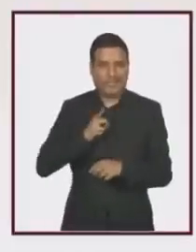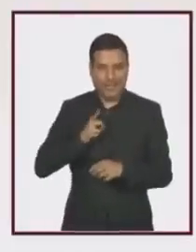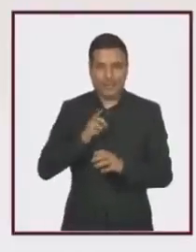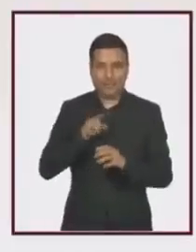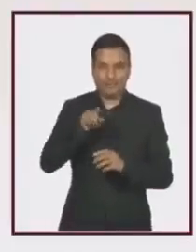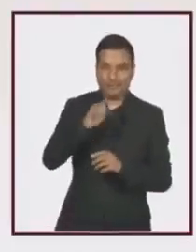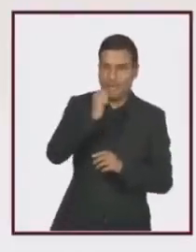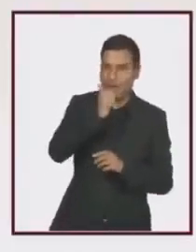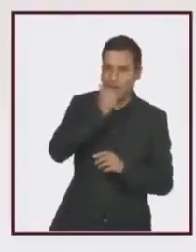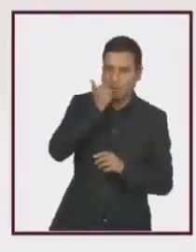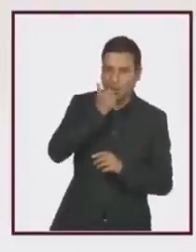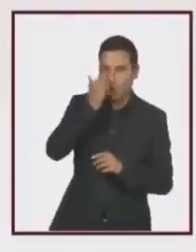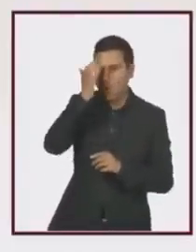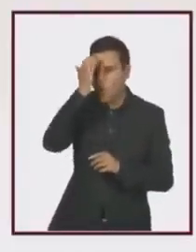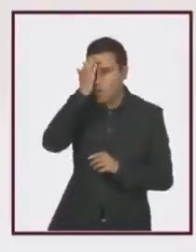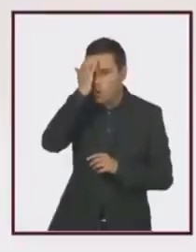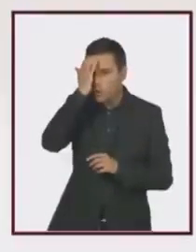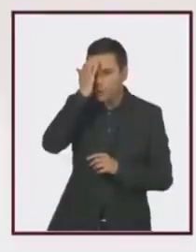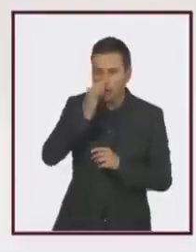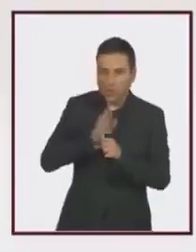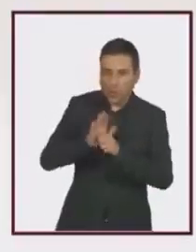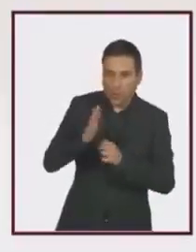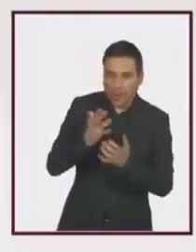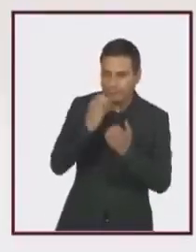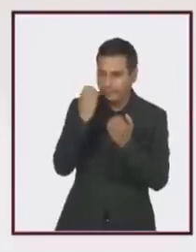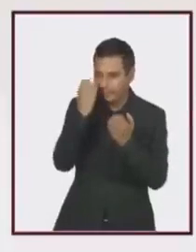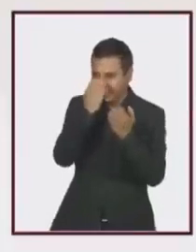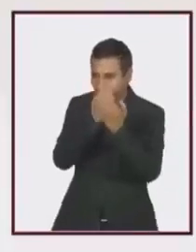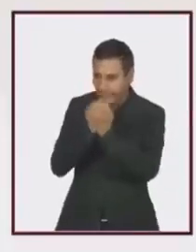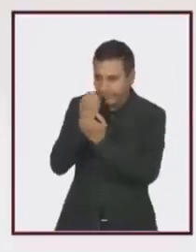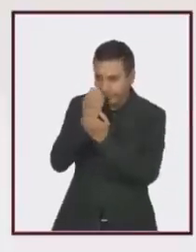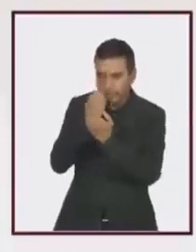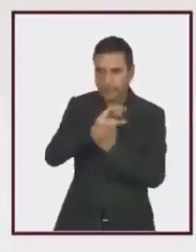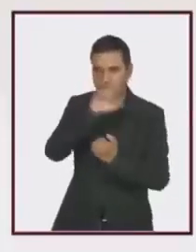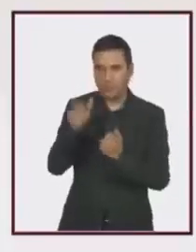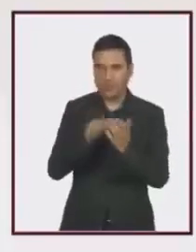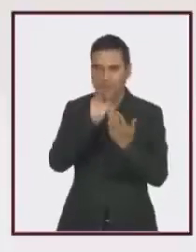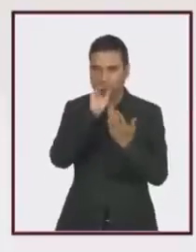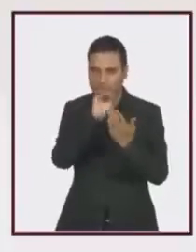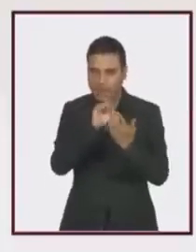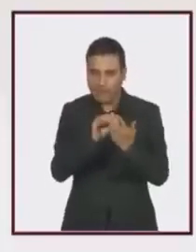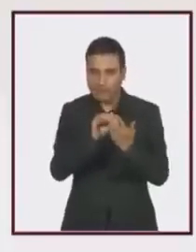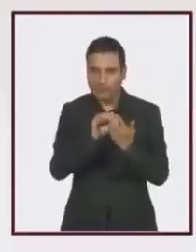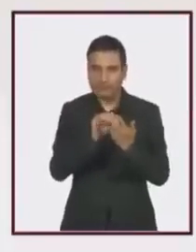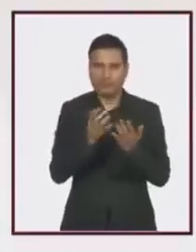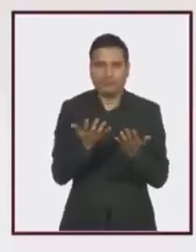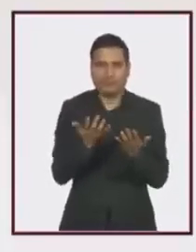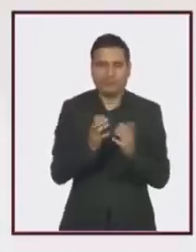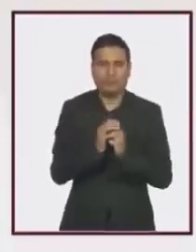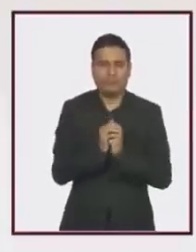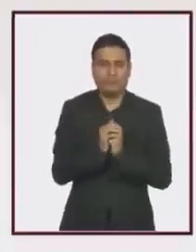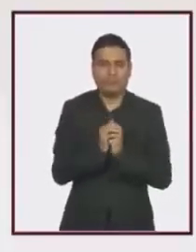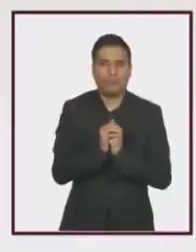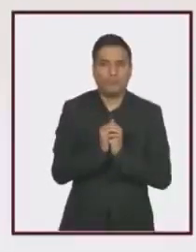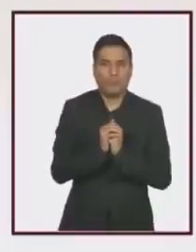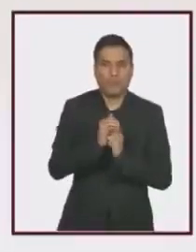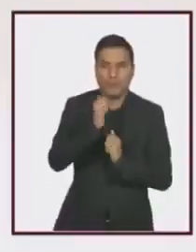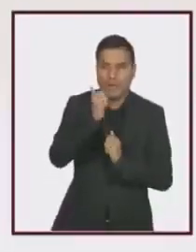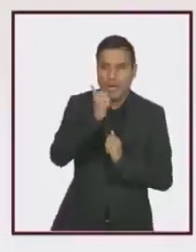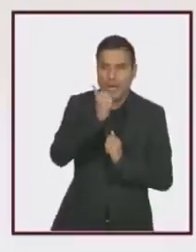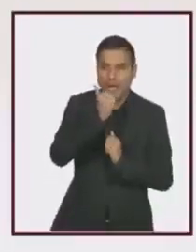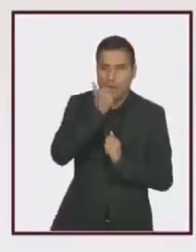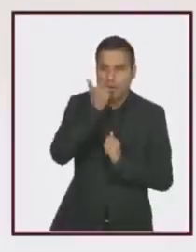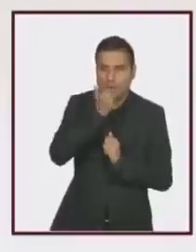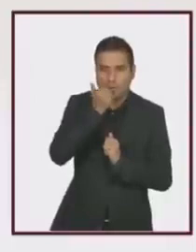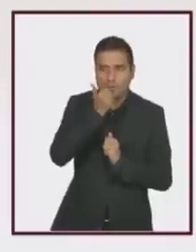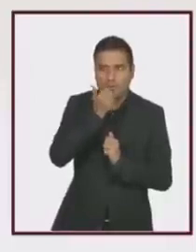los alumnos. Pero entonces, ¿cómo desarrollamos un programa analítico partiendo de unos alumnos que aún no